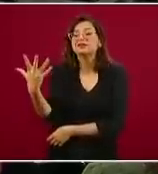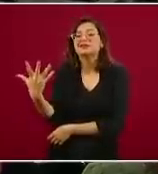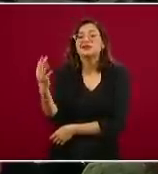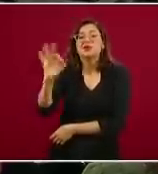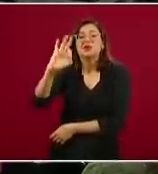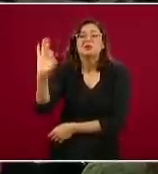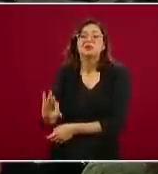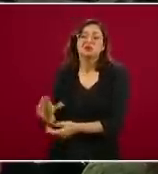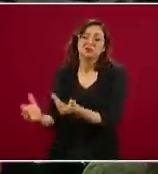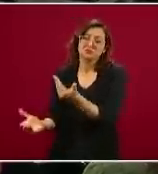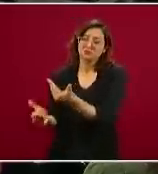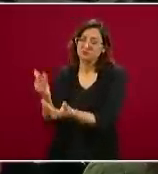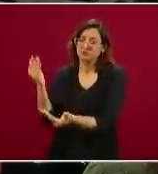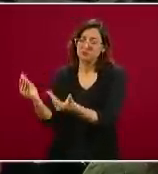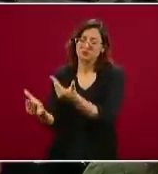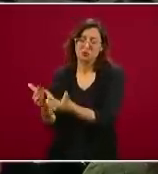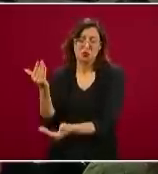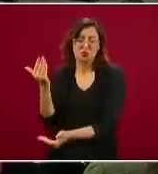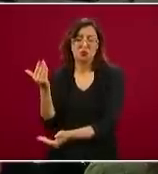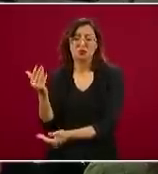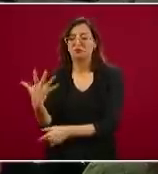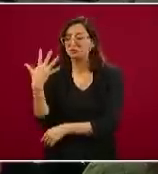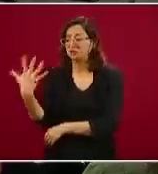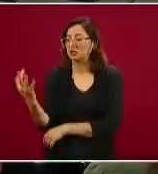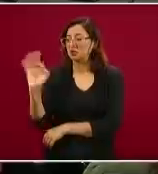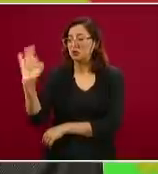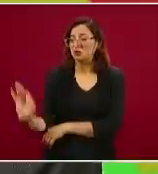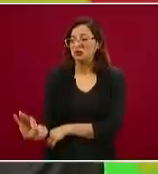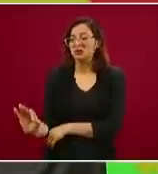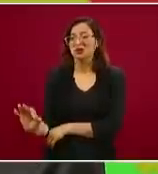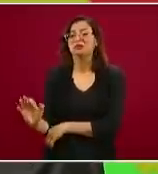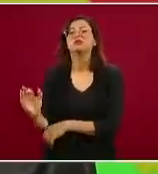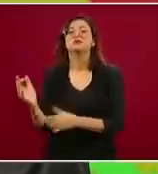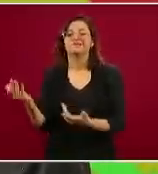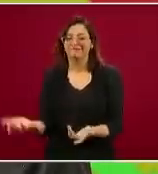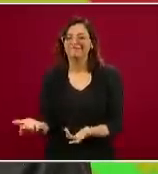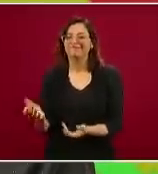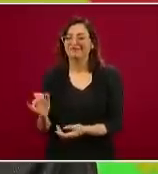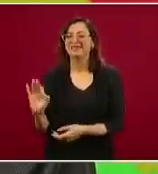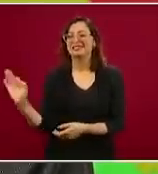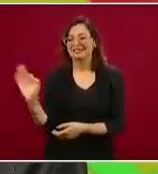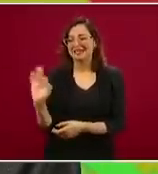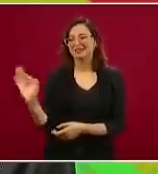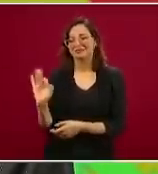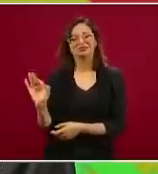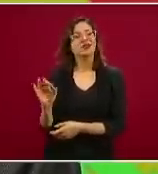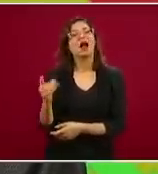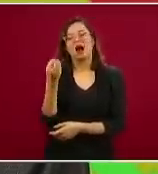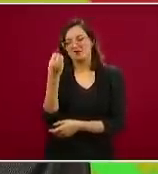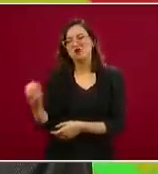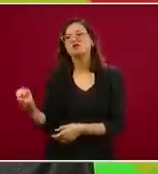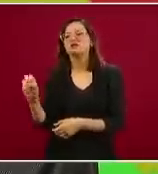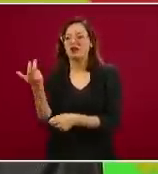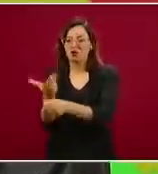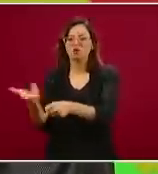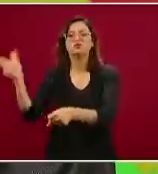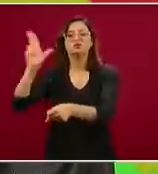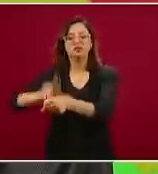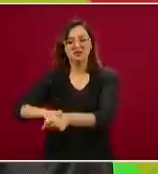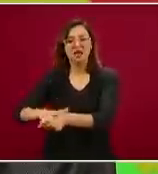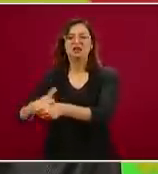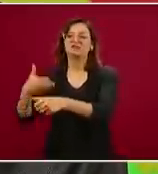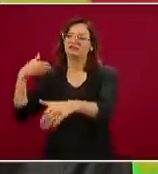es la minoría de personas. 5% decimos puede tener la necesidad de servicios hospitalarios, de